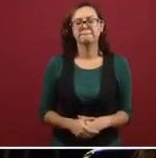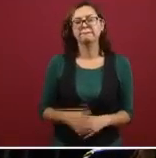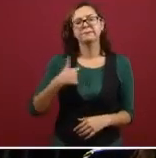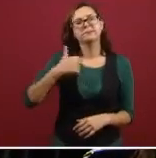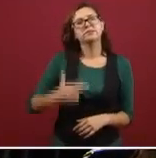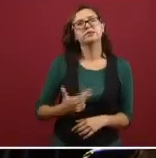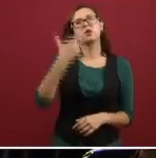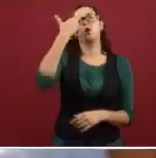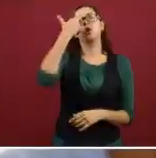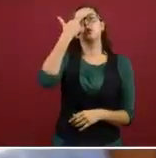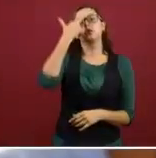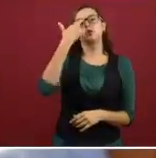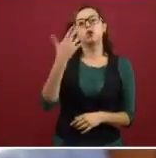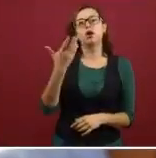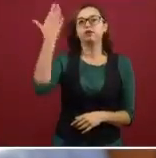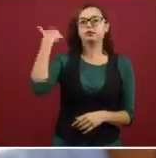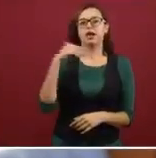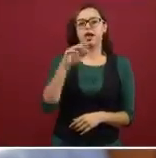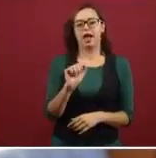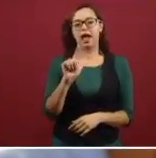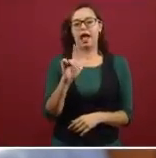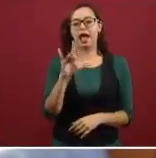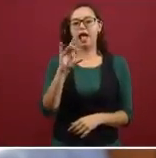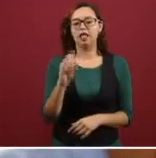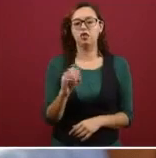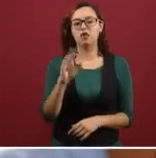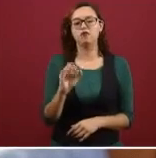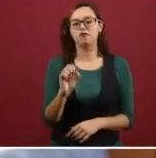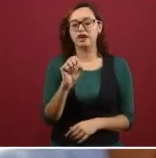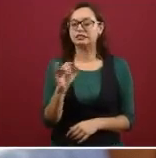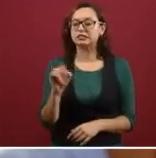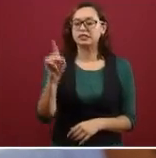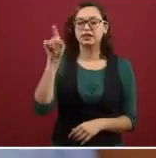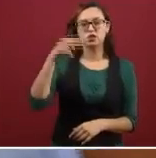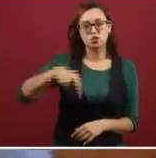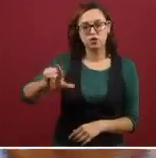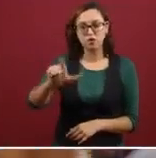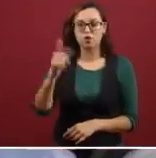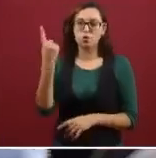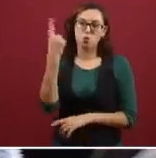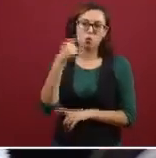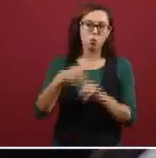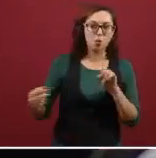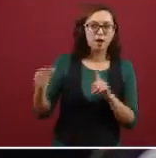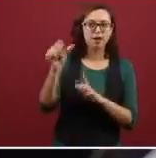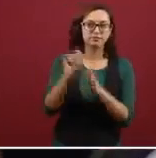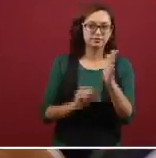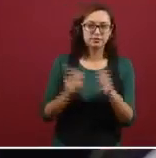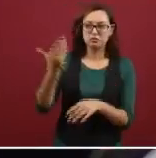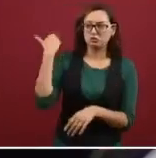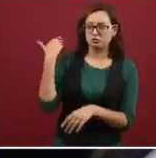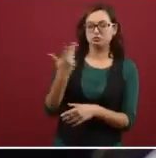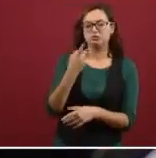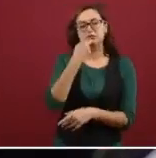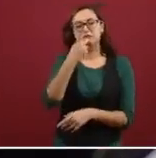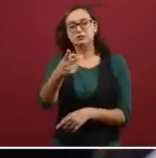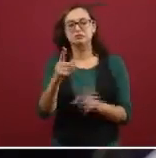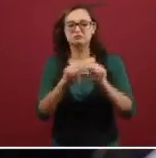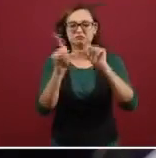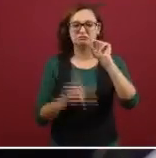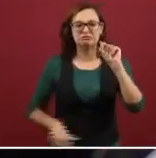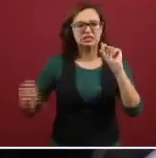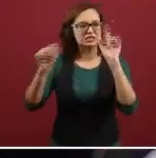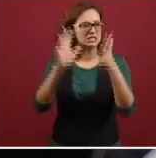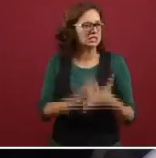Fassi, secretario de Seguridad de Nuevo León, que hace mes y medio dijo, textual, la violencia en el país está